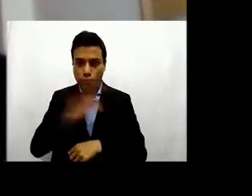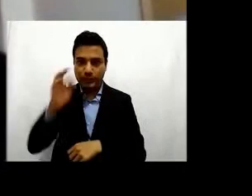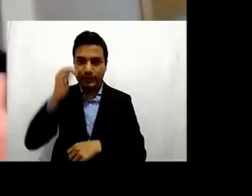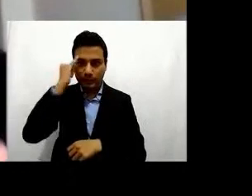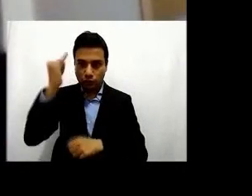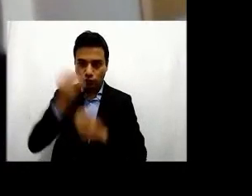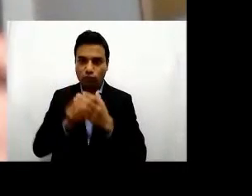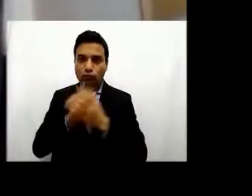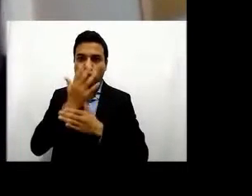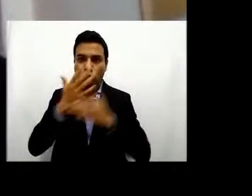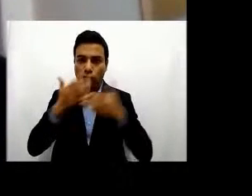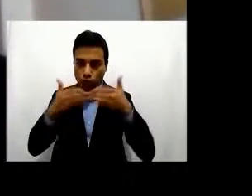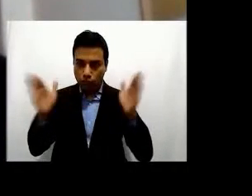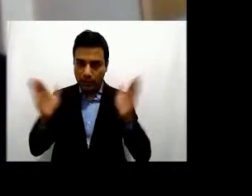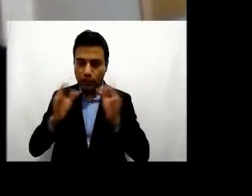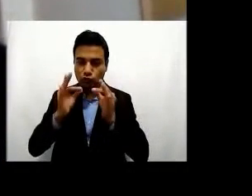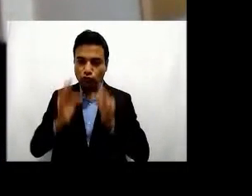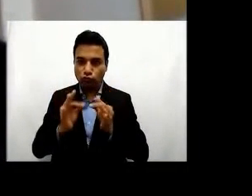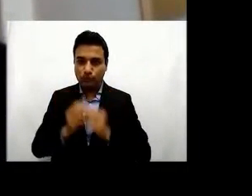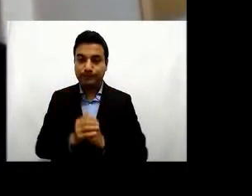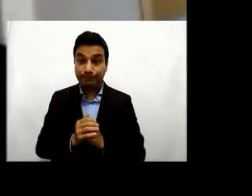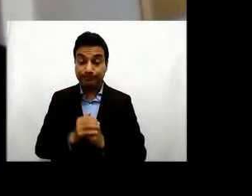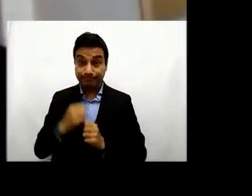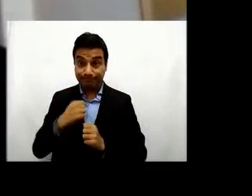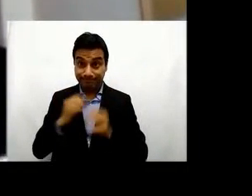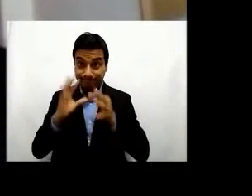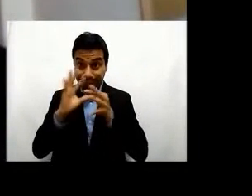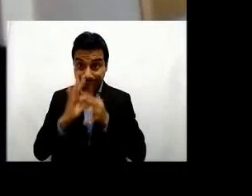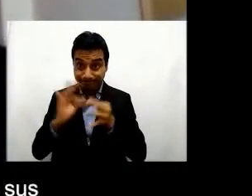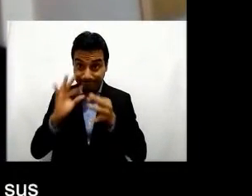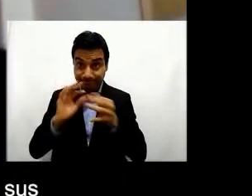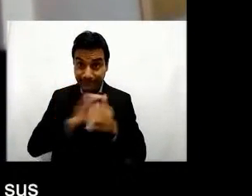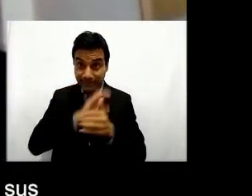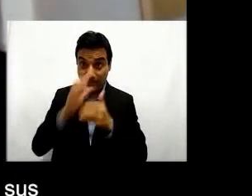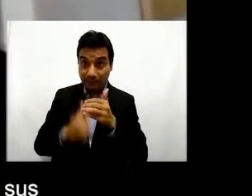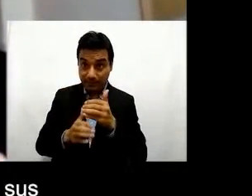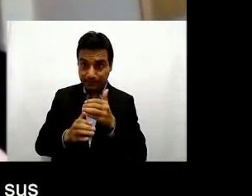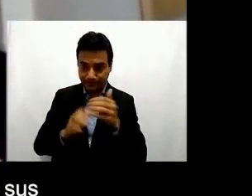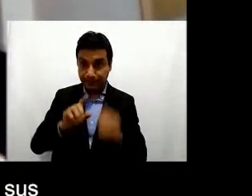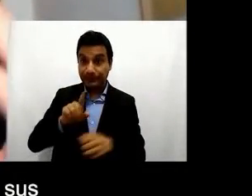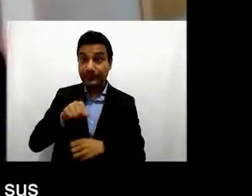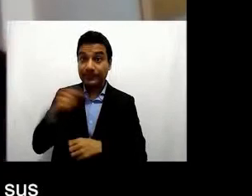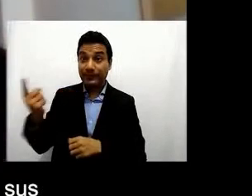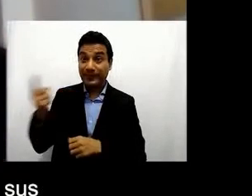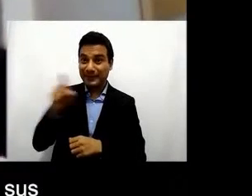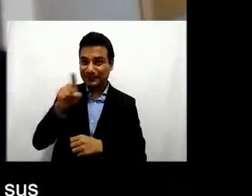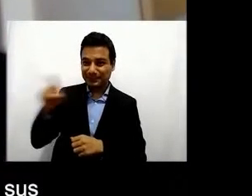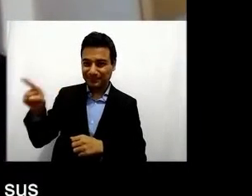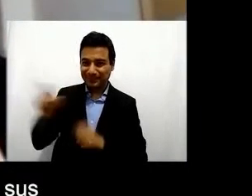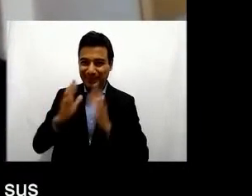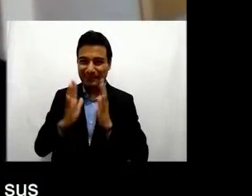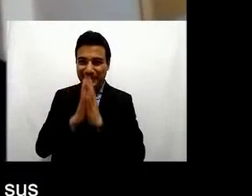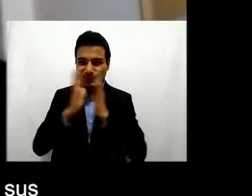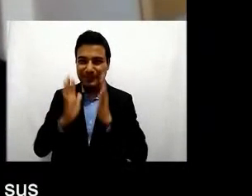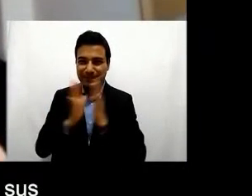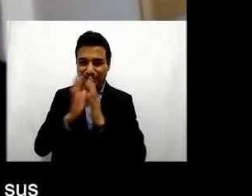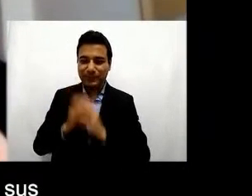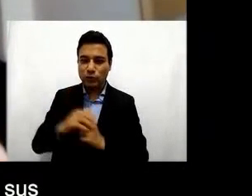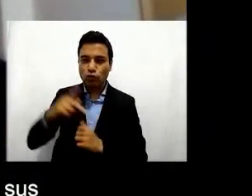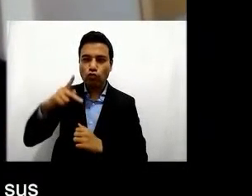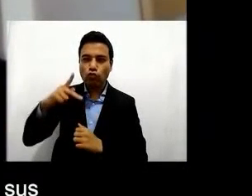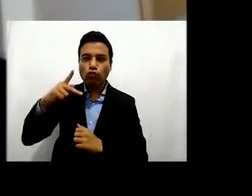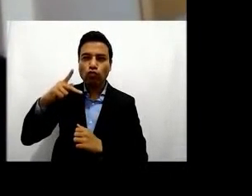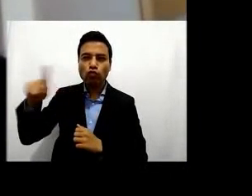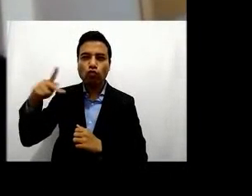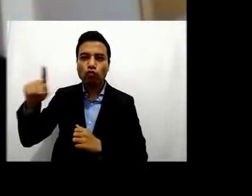pública. Entonces, habiendo dicho eso, quisiera pasar la voz a los participantes. Les quiero contar que sus semblanzas completas